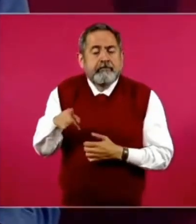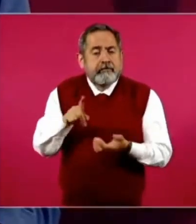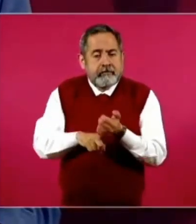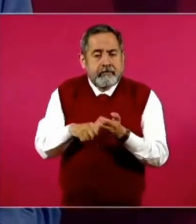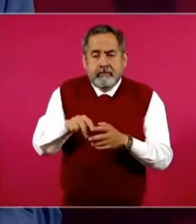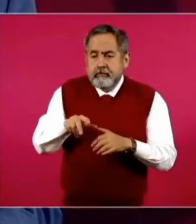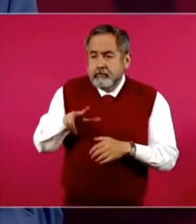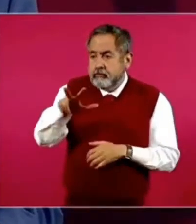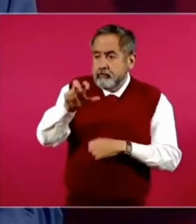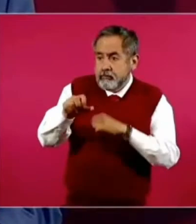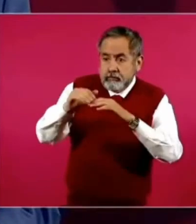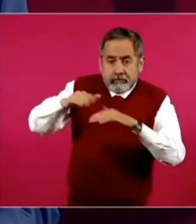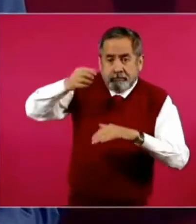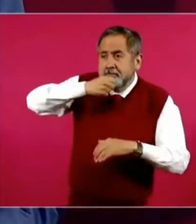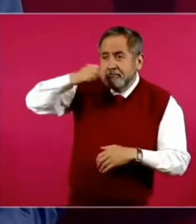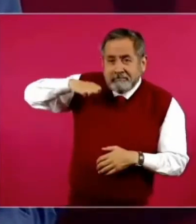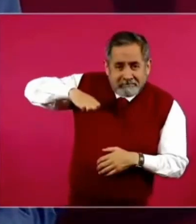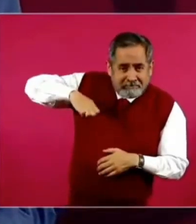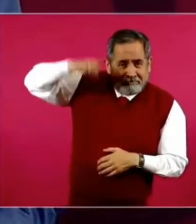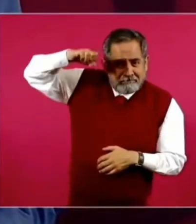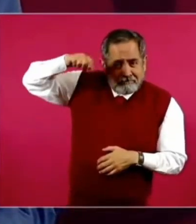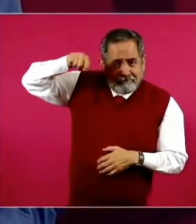mayores a obtener una pensión.